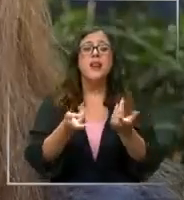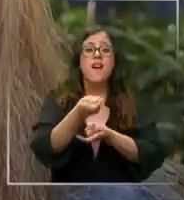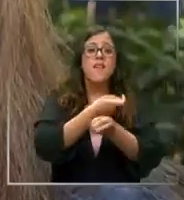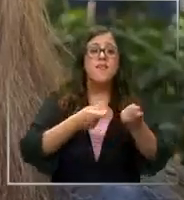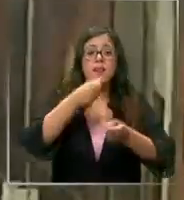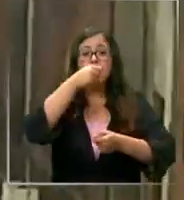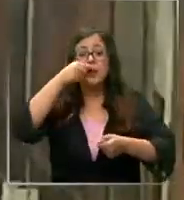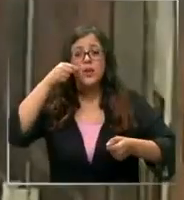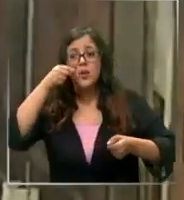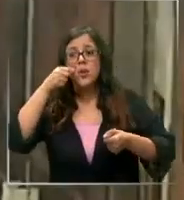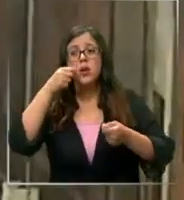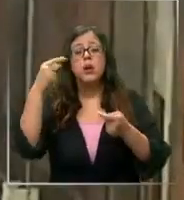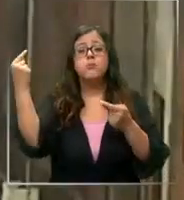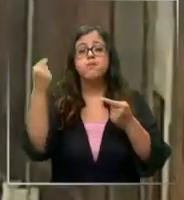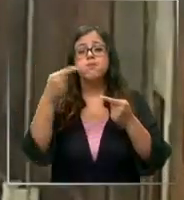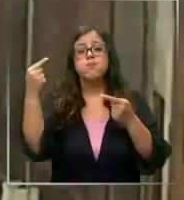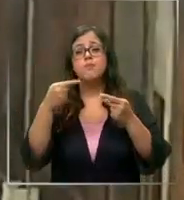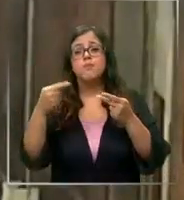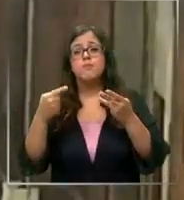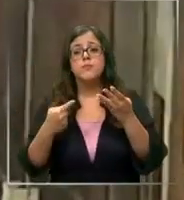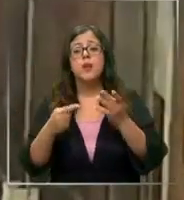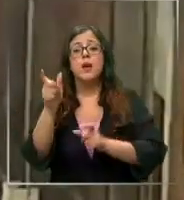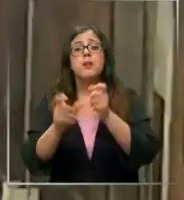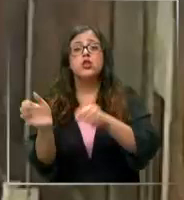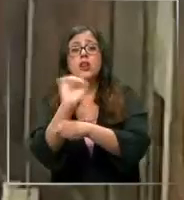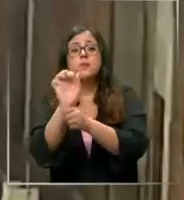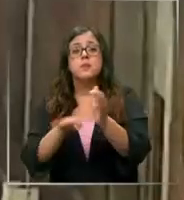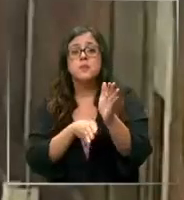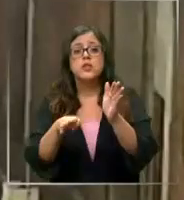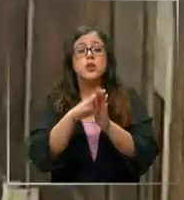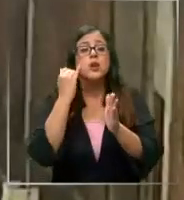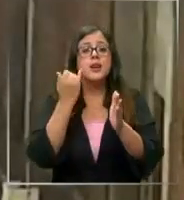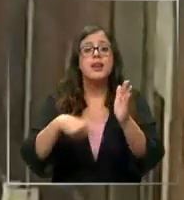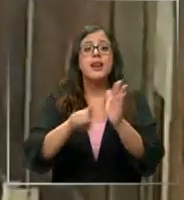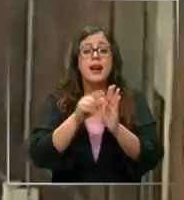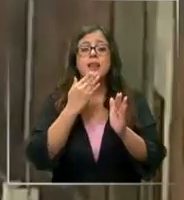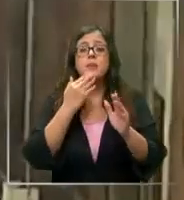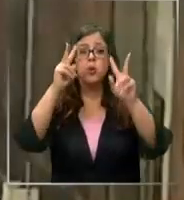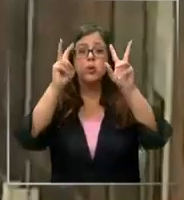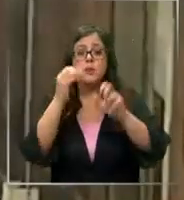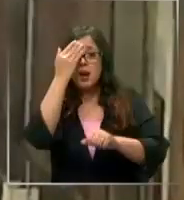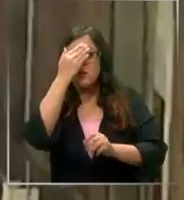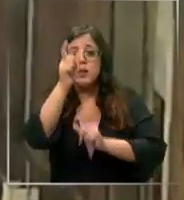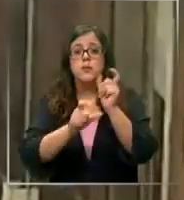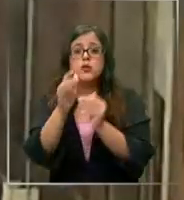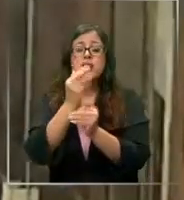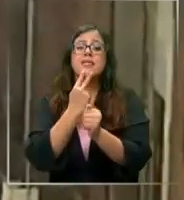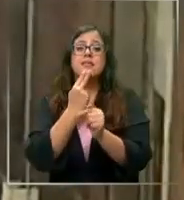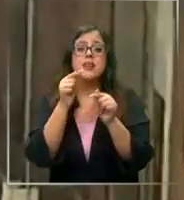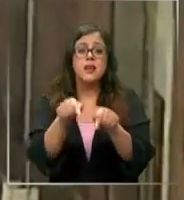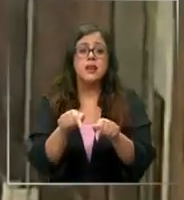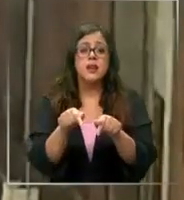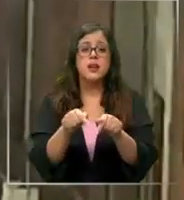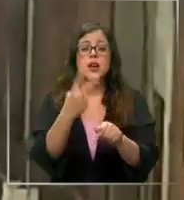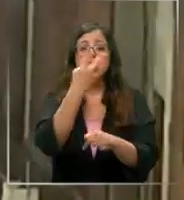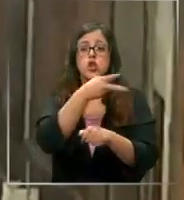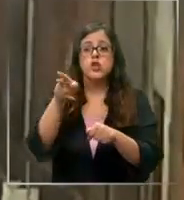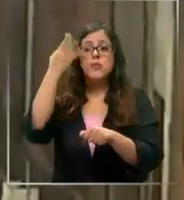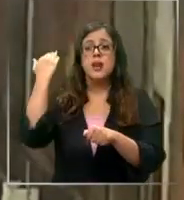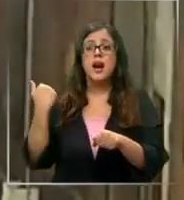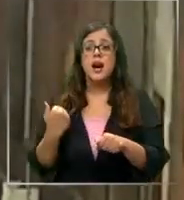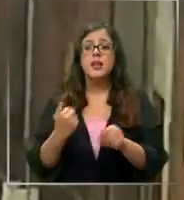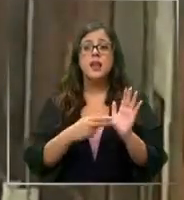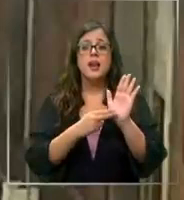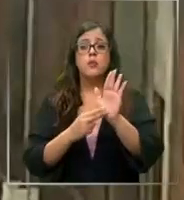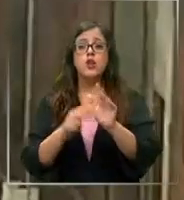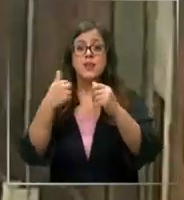de drogas. Los estacionadores ilegales también son un tema que preocupa a los vecinos del sector. Hace dos semanas les